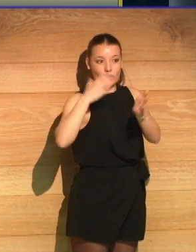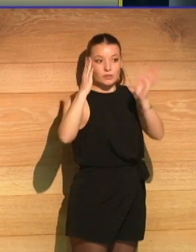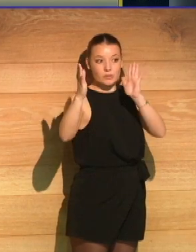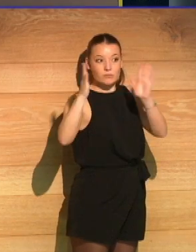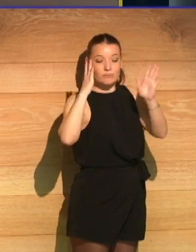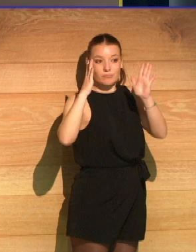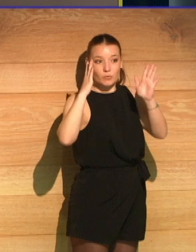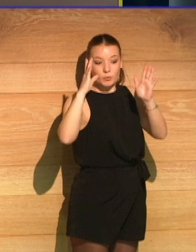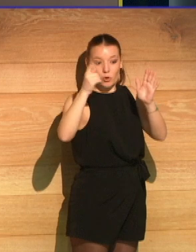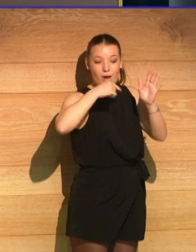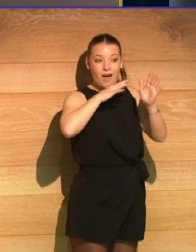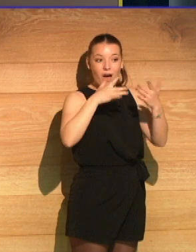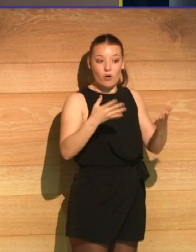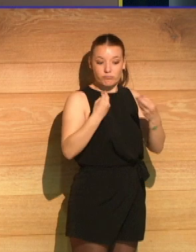día.